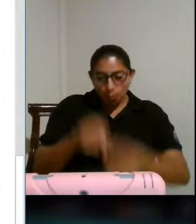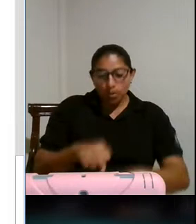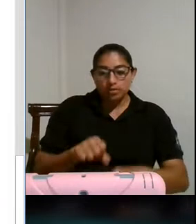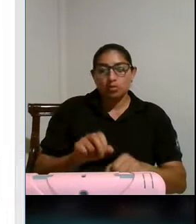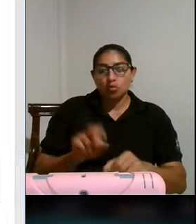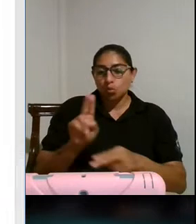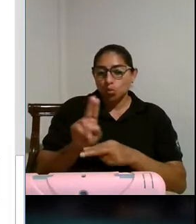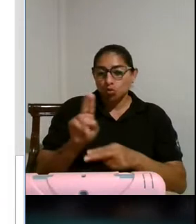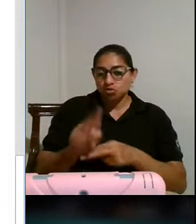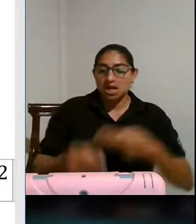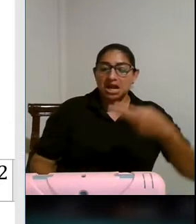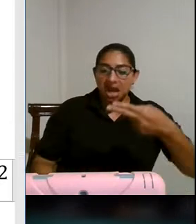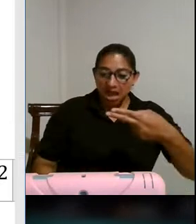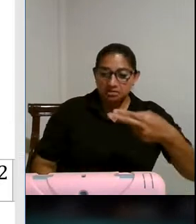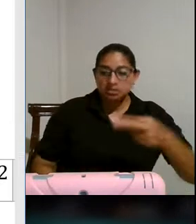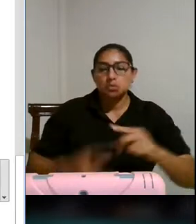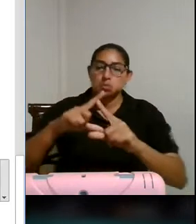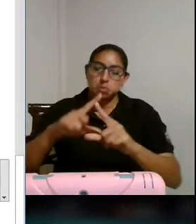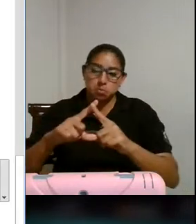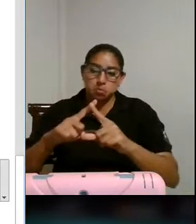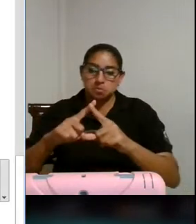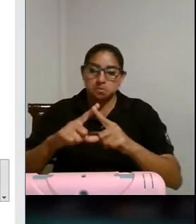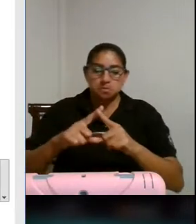me faltó a la 2.